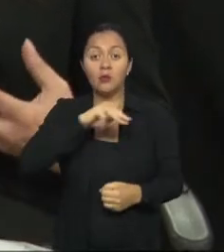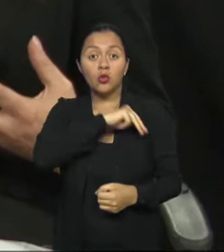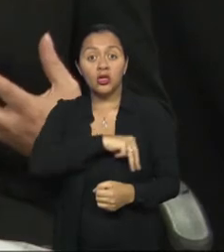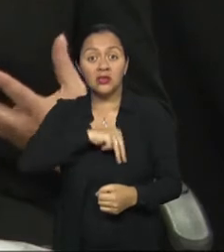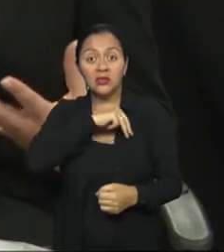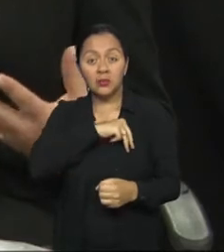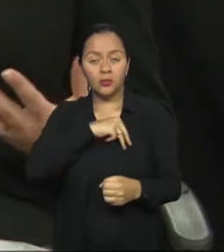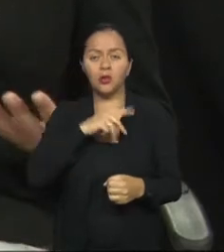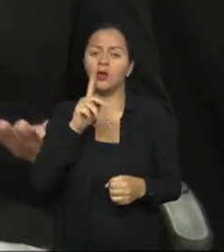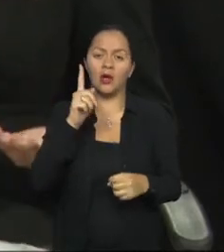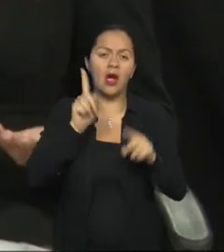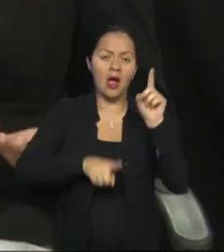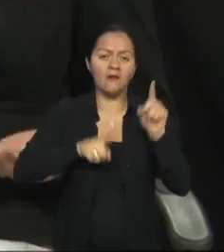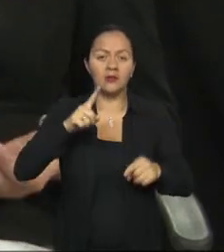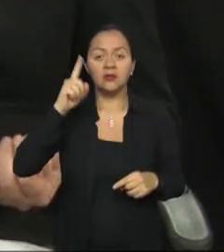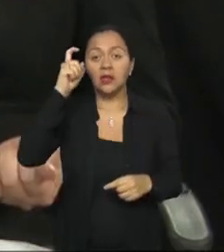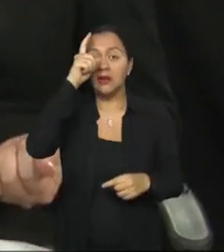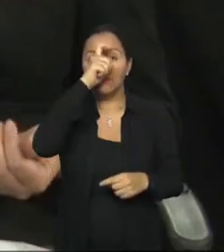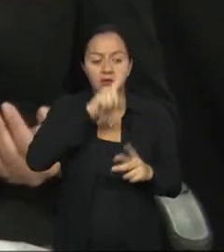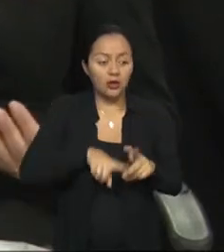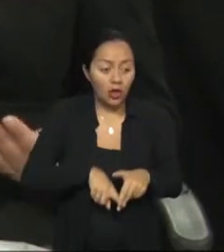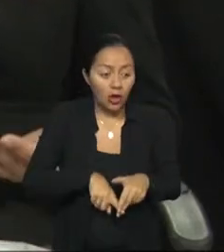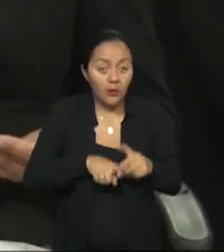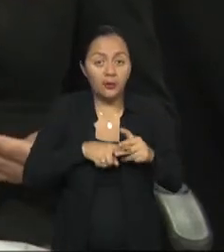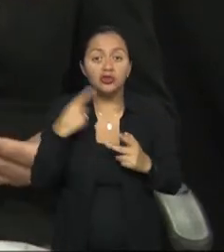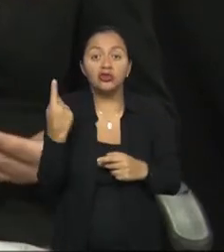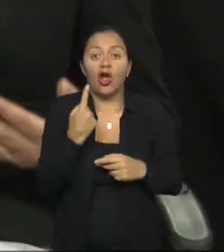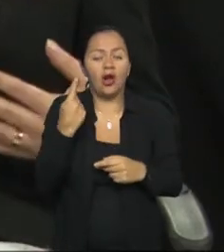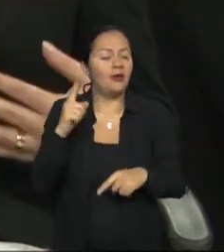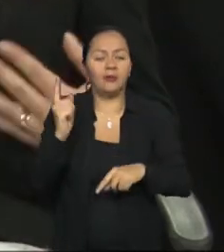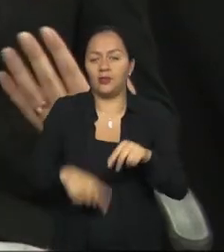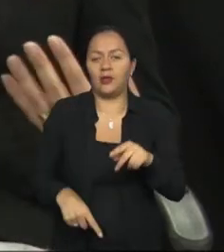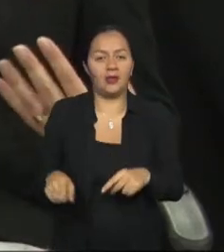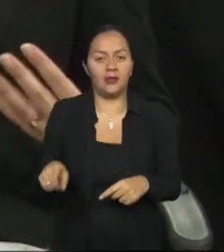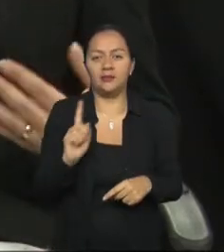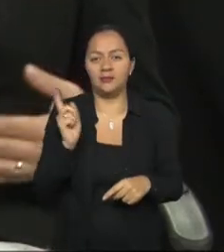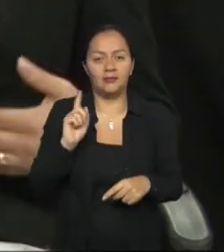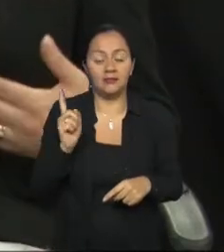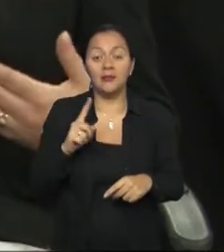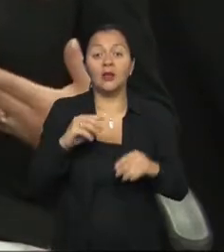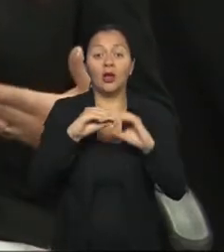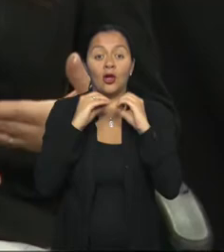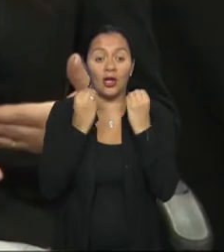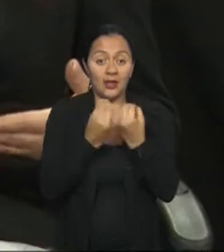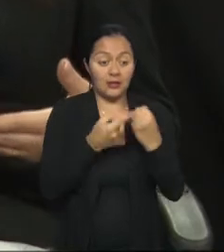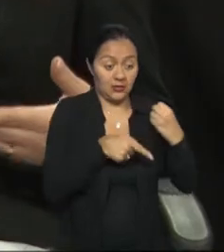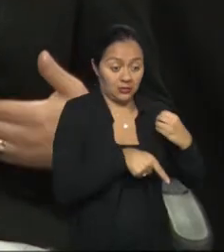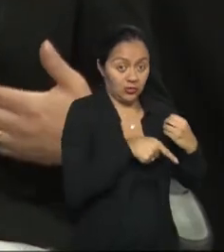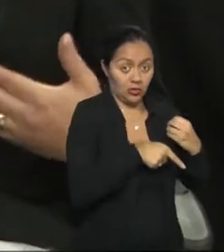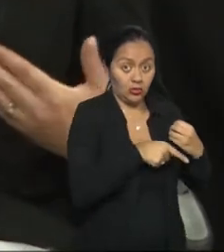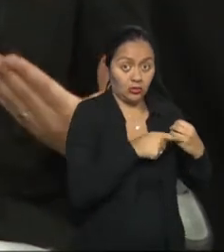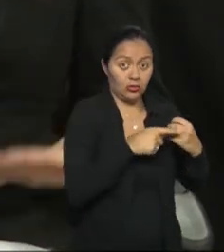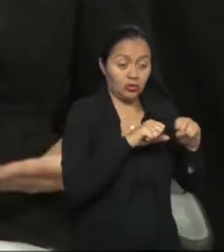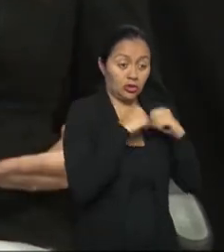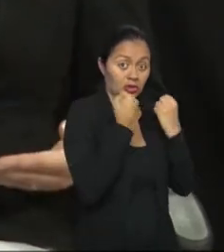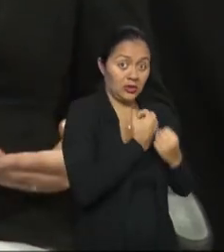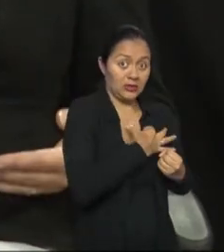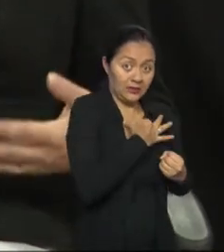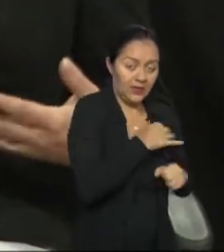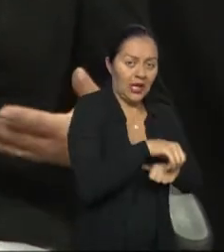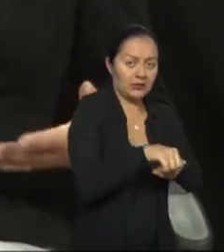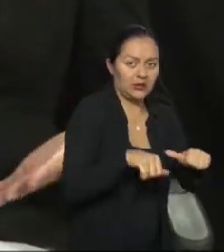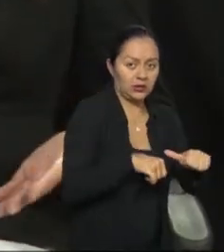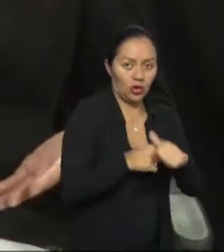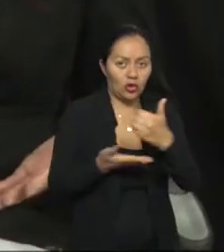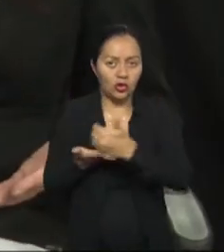o tratar de implementarlo solo. El hecho que tenga una organización que le está acompañando, que le está asesorando,